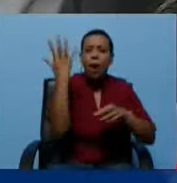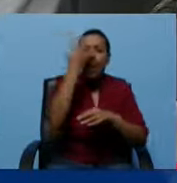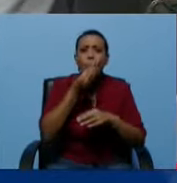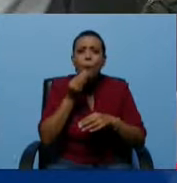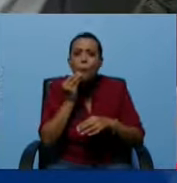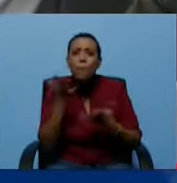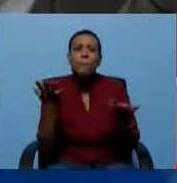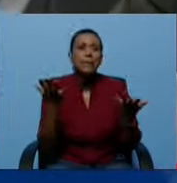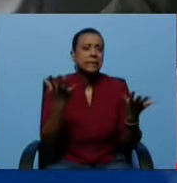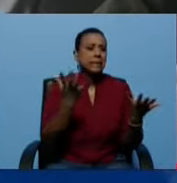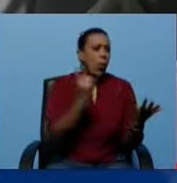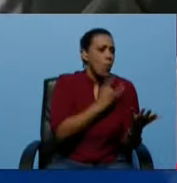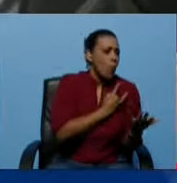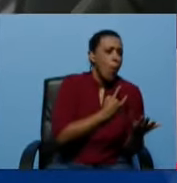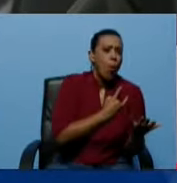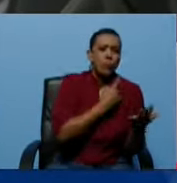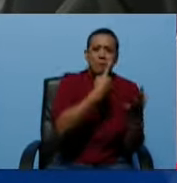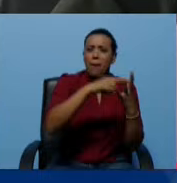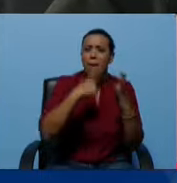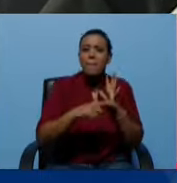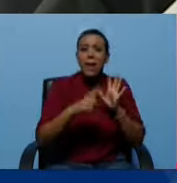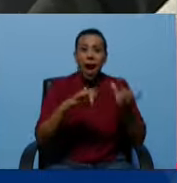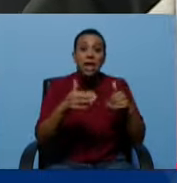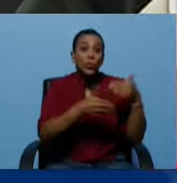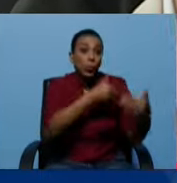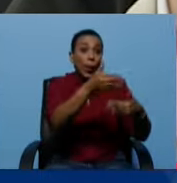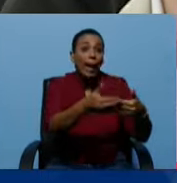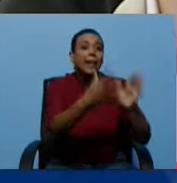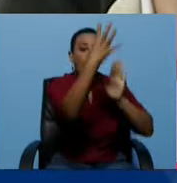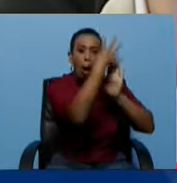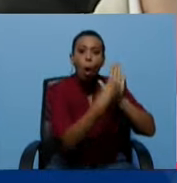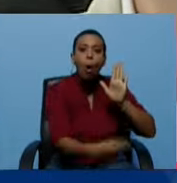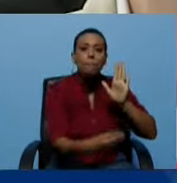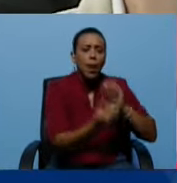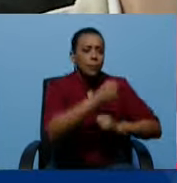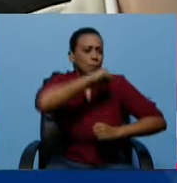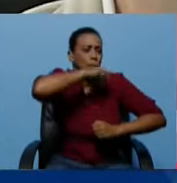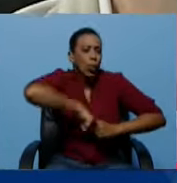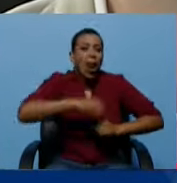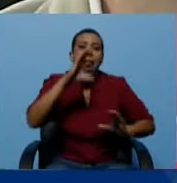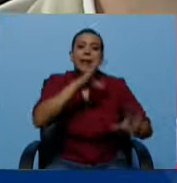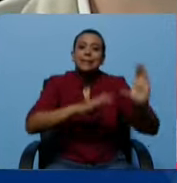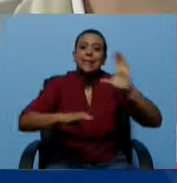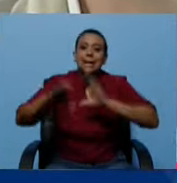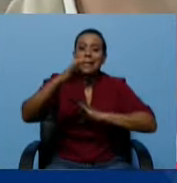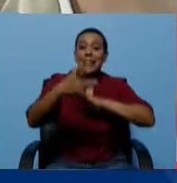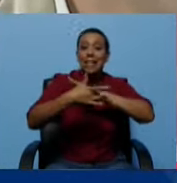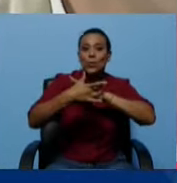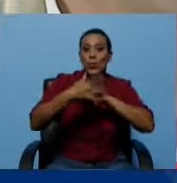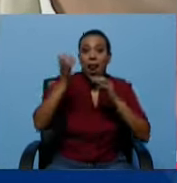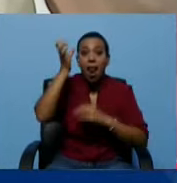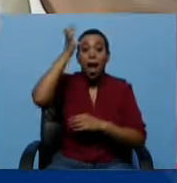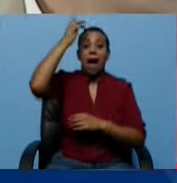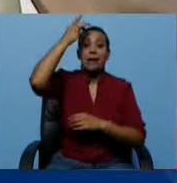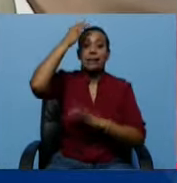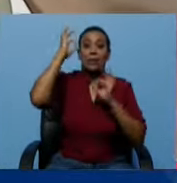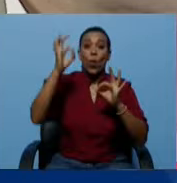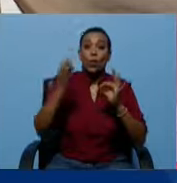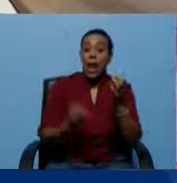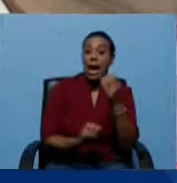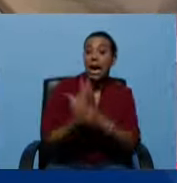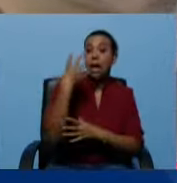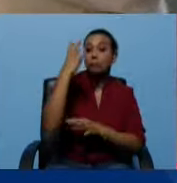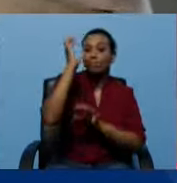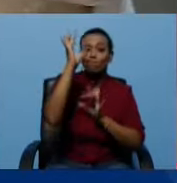niñas, nuestra juventud, eso que llamamos semilleros, se enamore de la ciencia, del conocimiento, de la